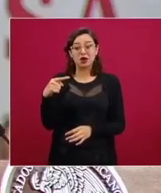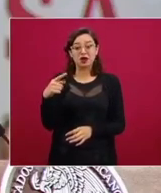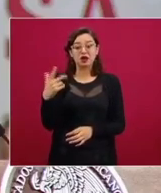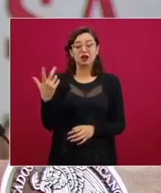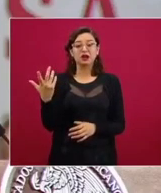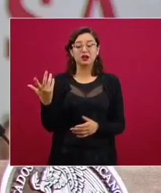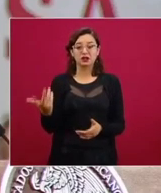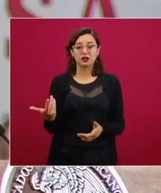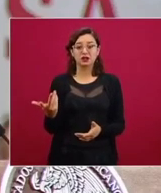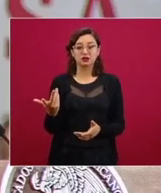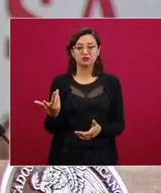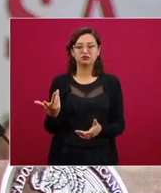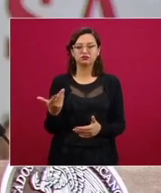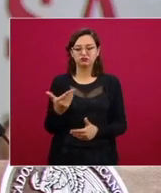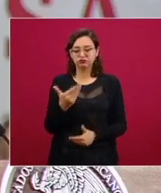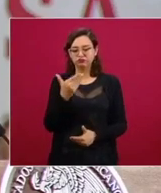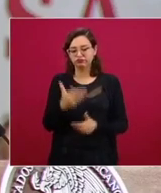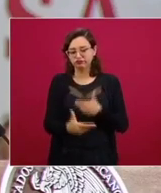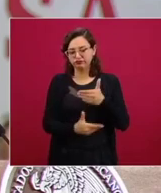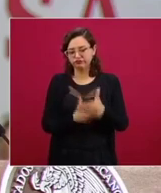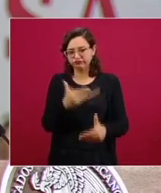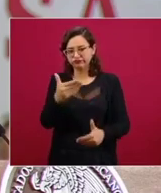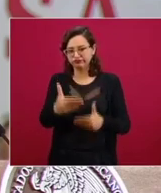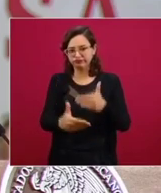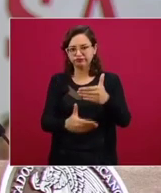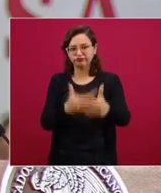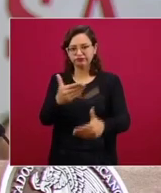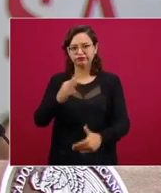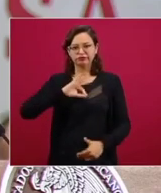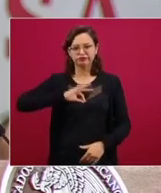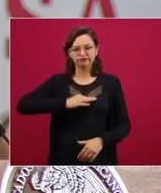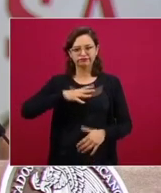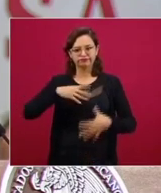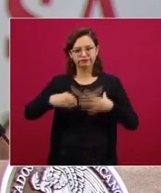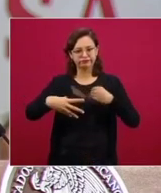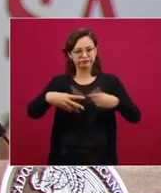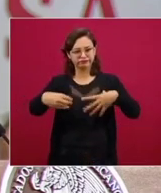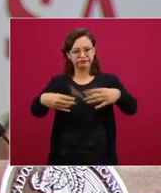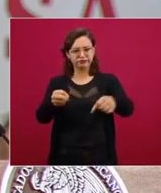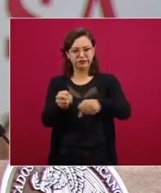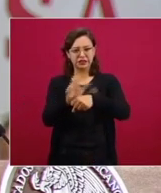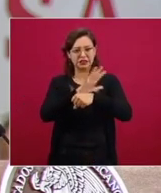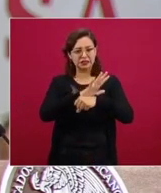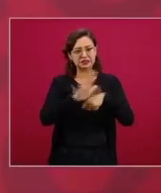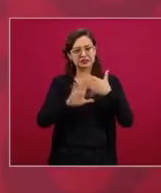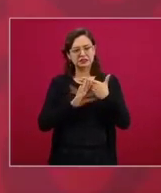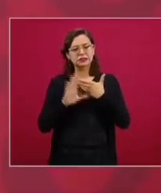enfrentar con buenos resultados la pandemia del coronavirus.